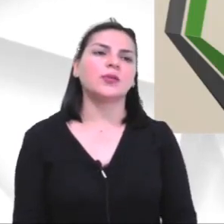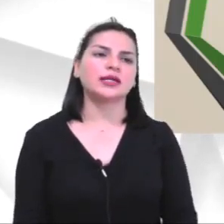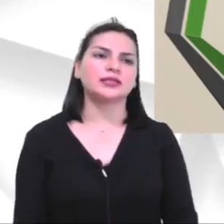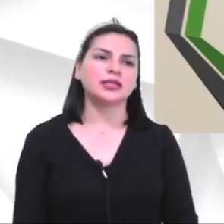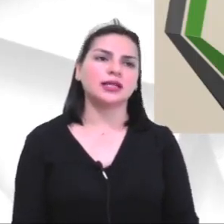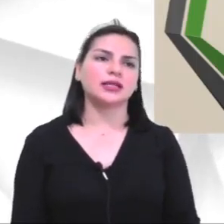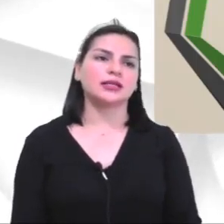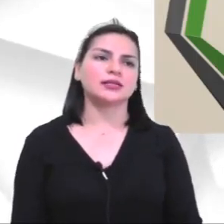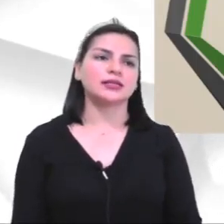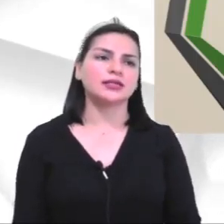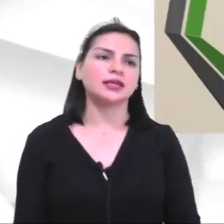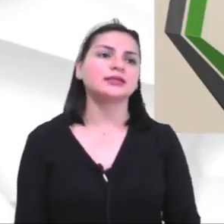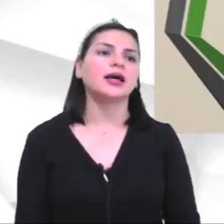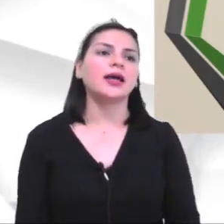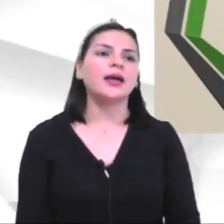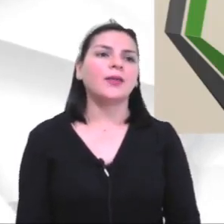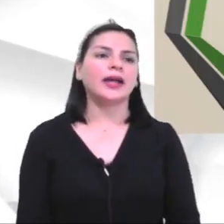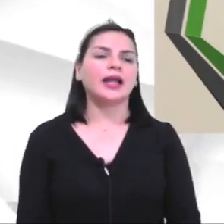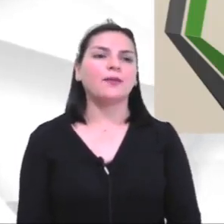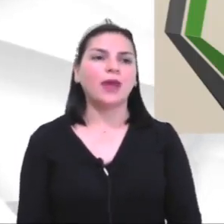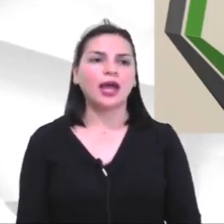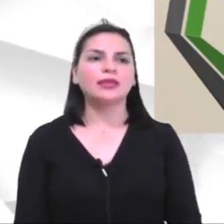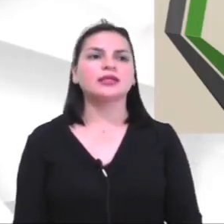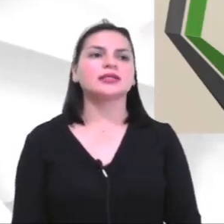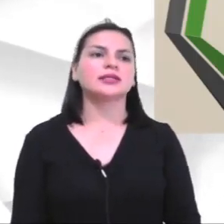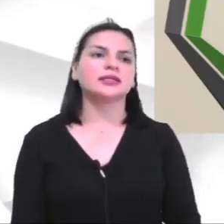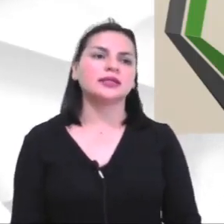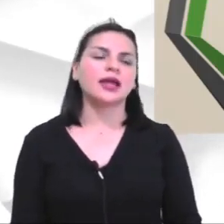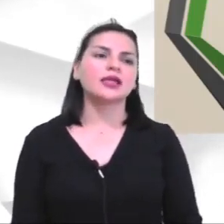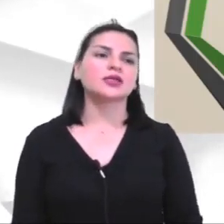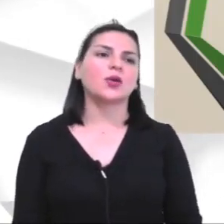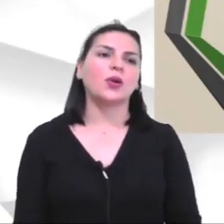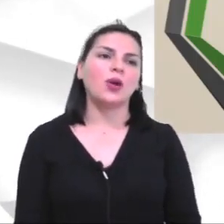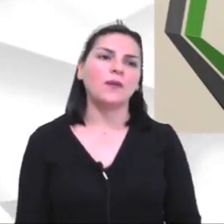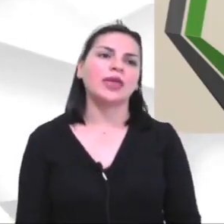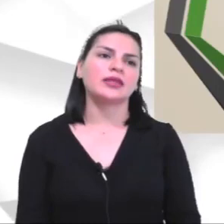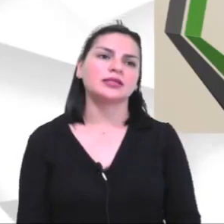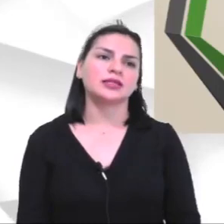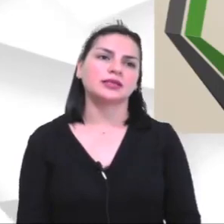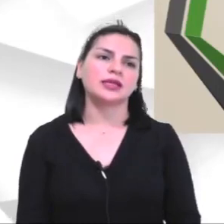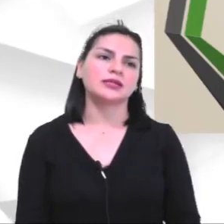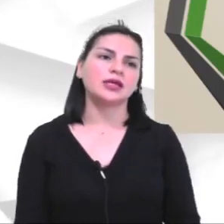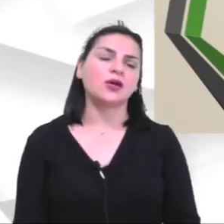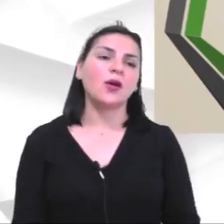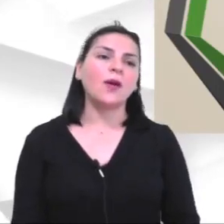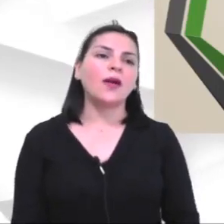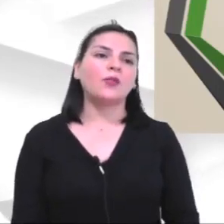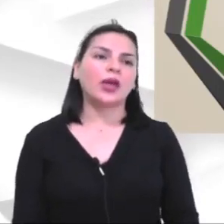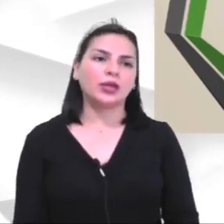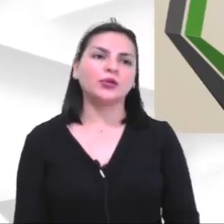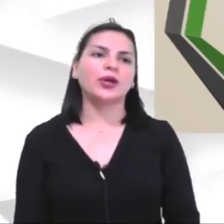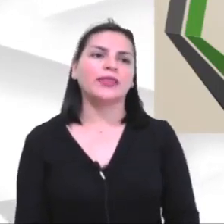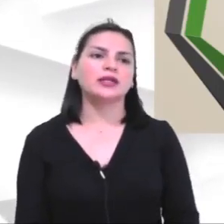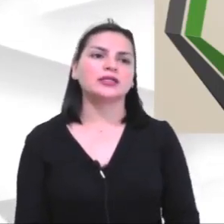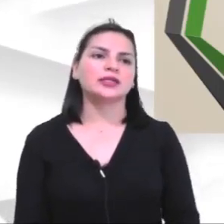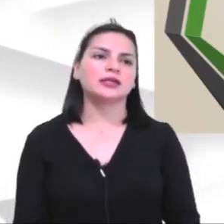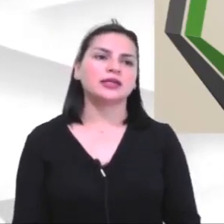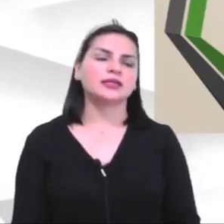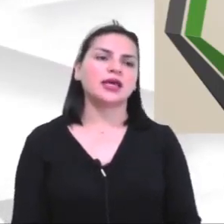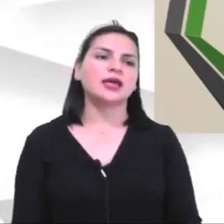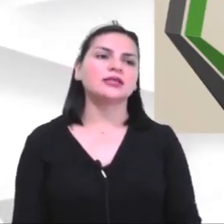58, Brasil en el 60, Panamá en el 63, Colombia en el 65, Perú en